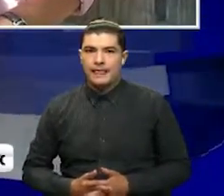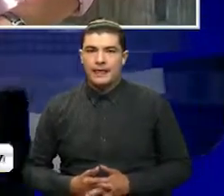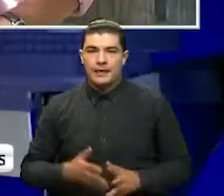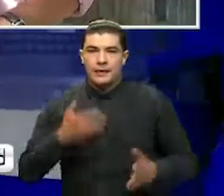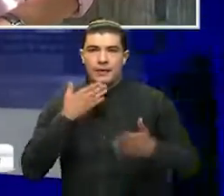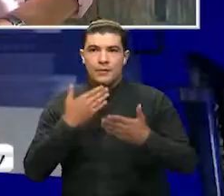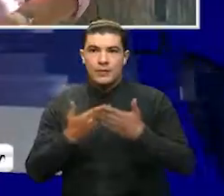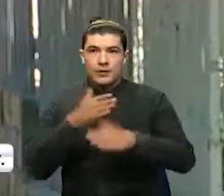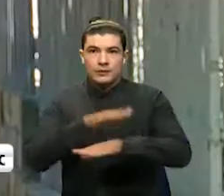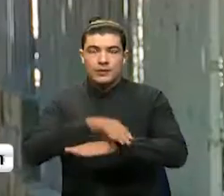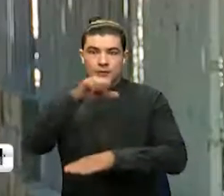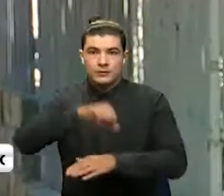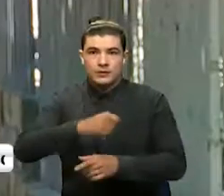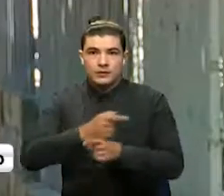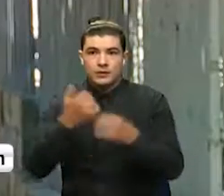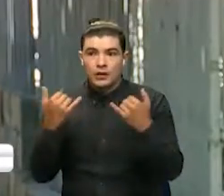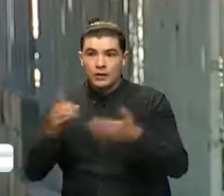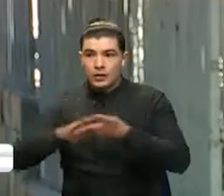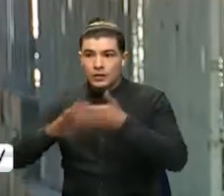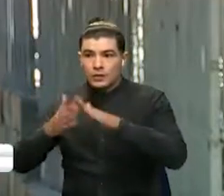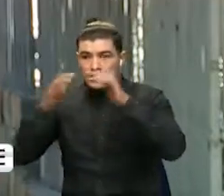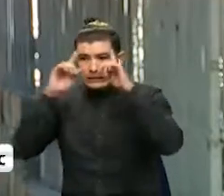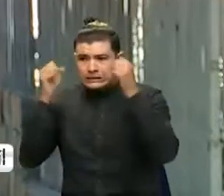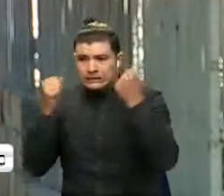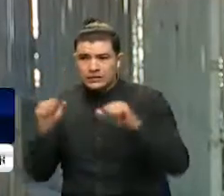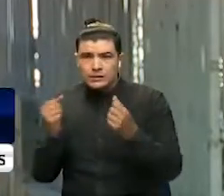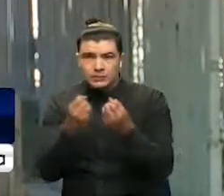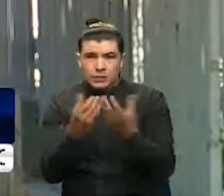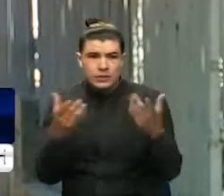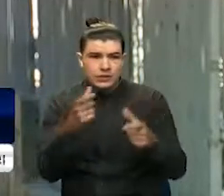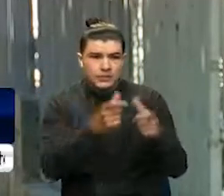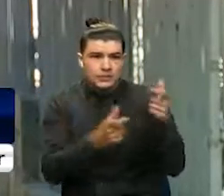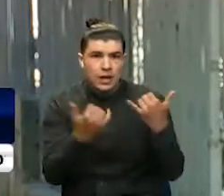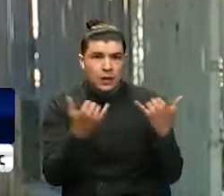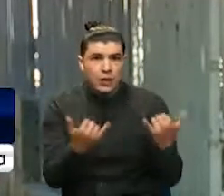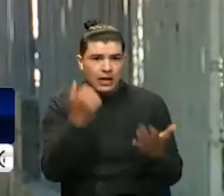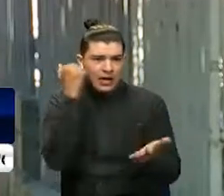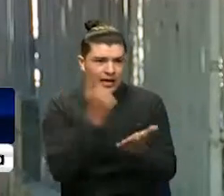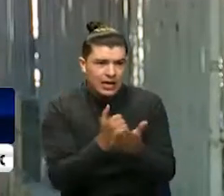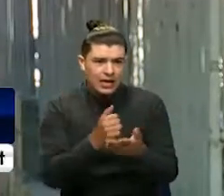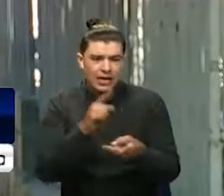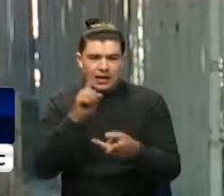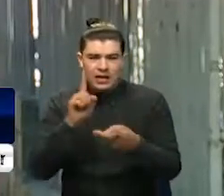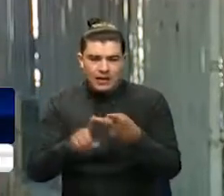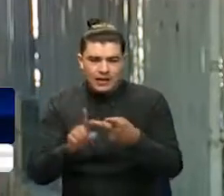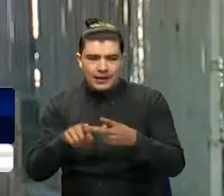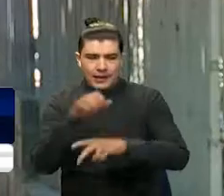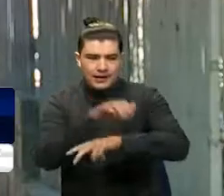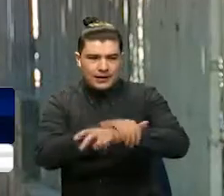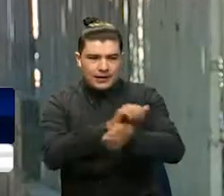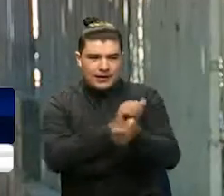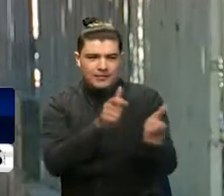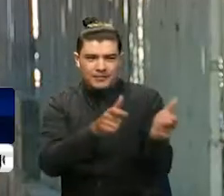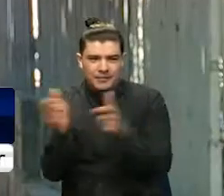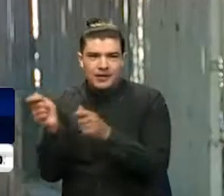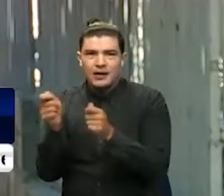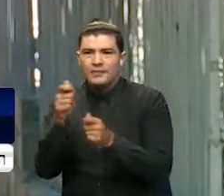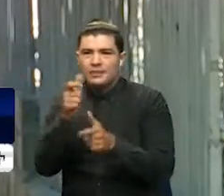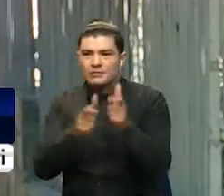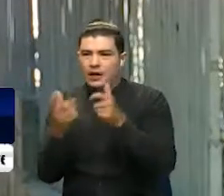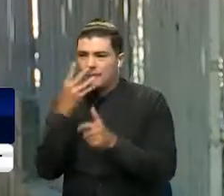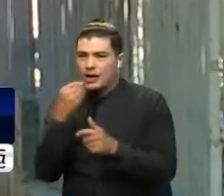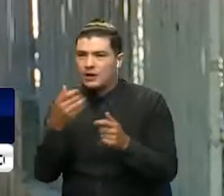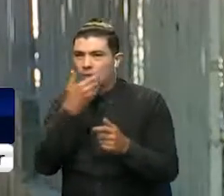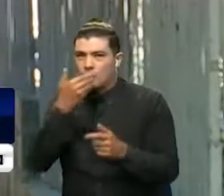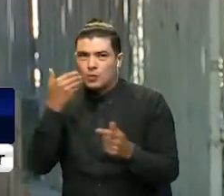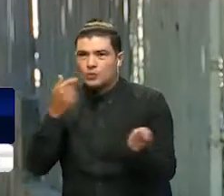Hola, muy buenas tardes. Pues la preocupación se da porque han aumentado los homicidios, los secuestros y los desplazamientos en diferentes sectores del Catatumbo en norte